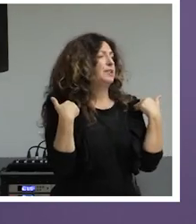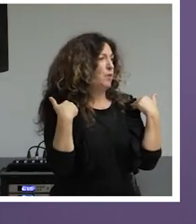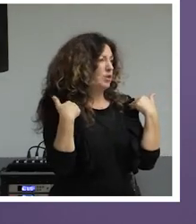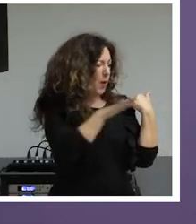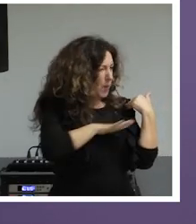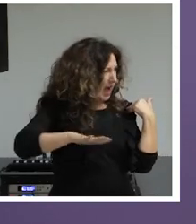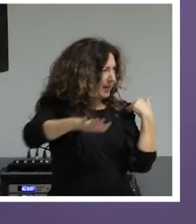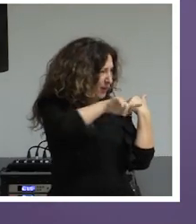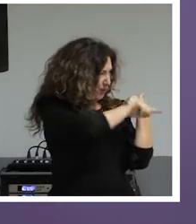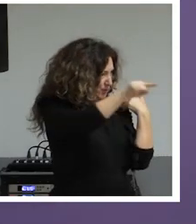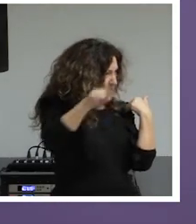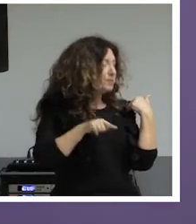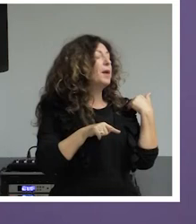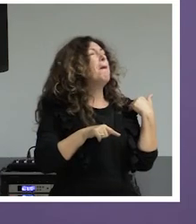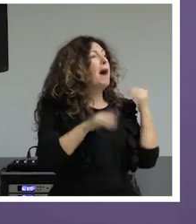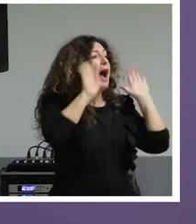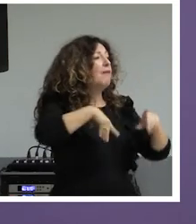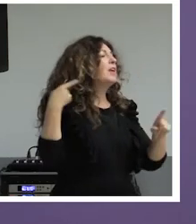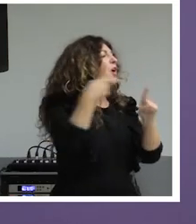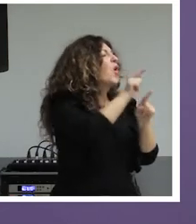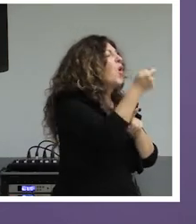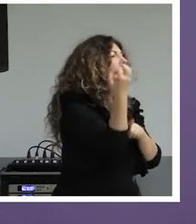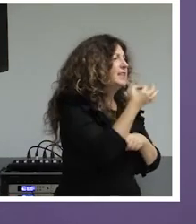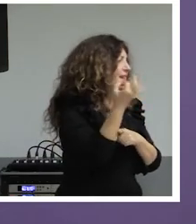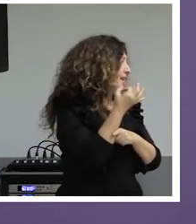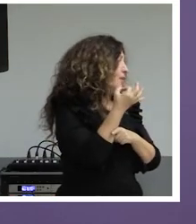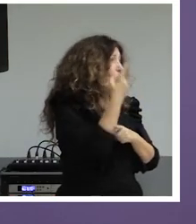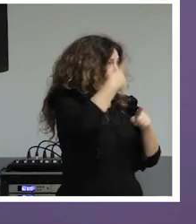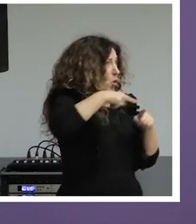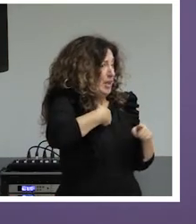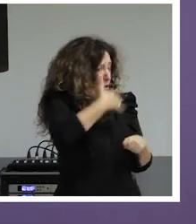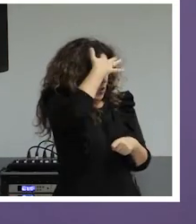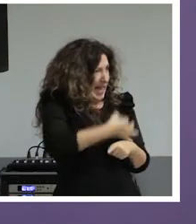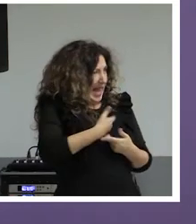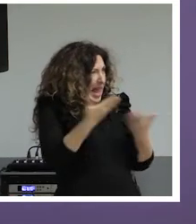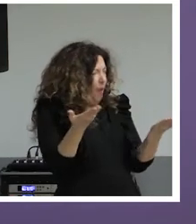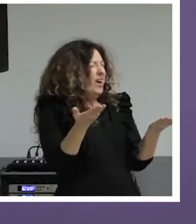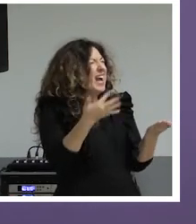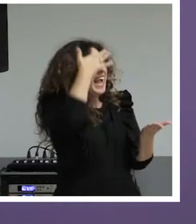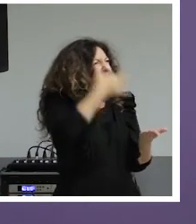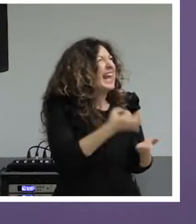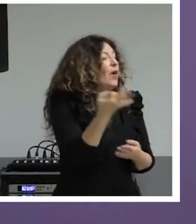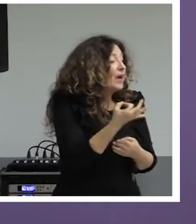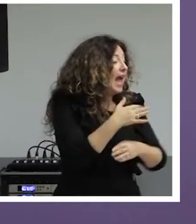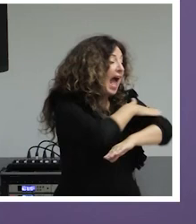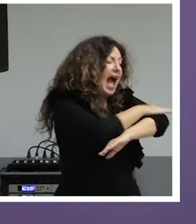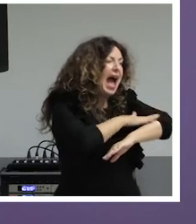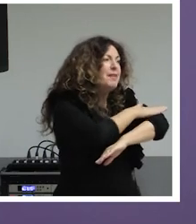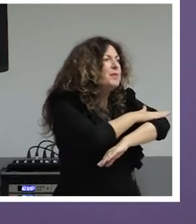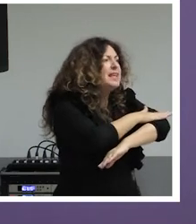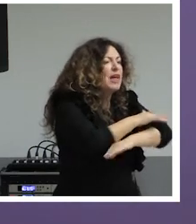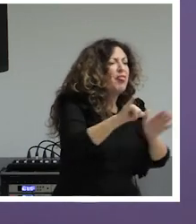creo que es hacia ahí hacia donde hacia donde tenemos que seguir construyendo dale más responsabilidades